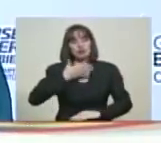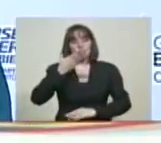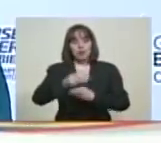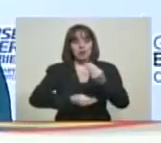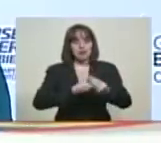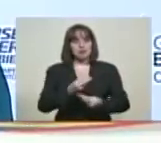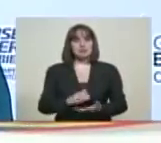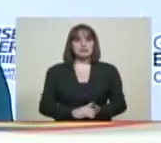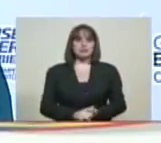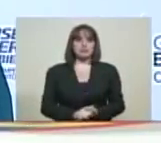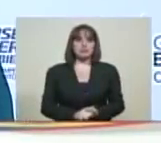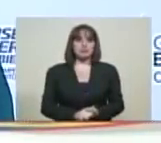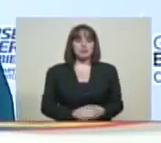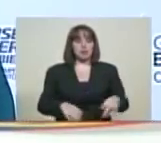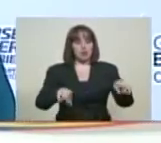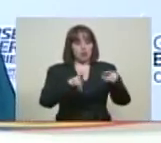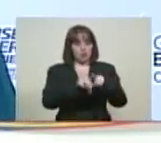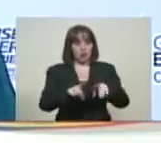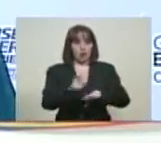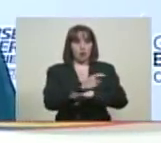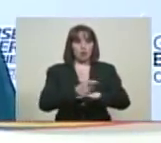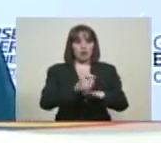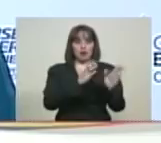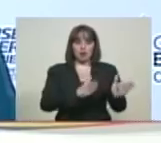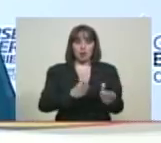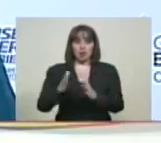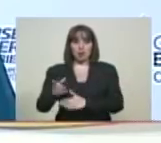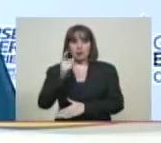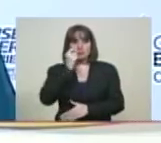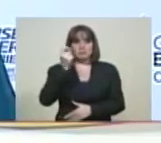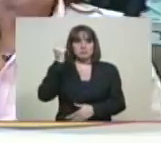igualmente gobernadores gobernadoras